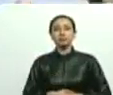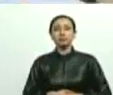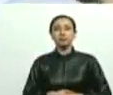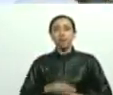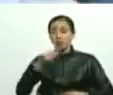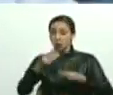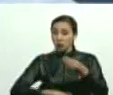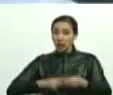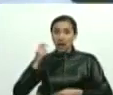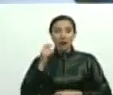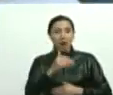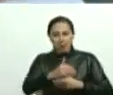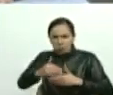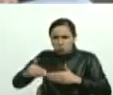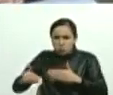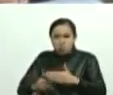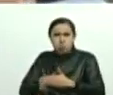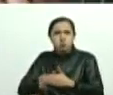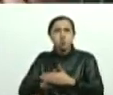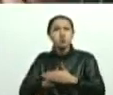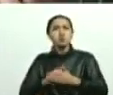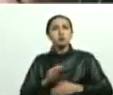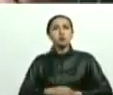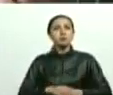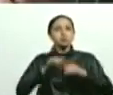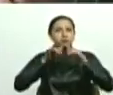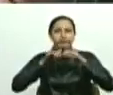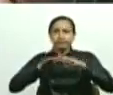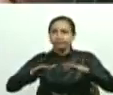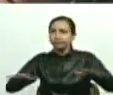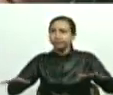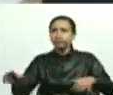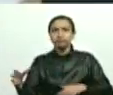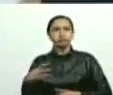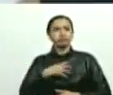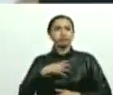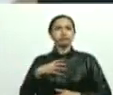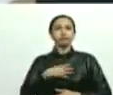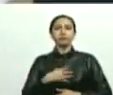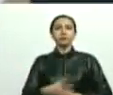de ocultarlo y no difundirlo.